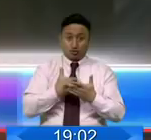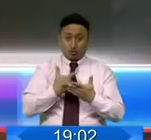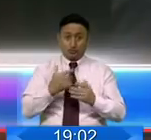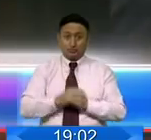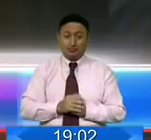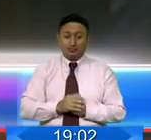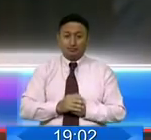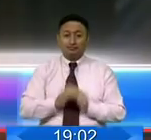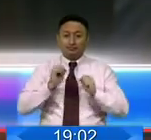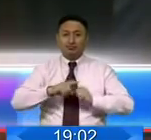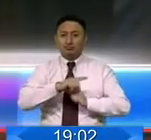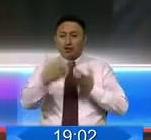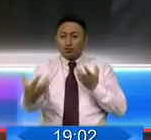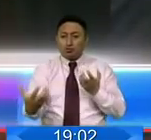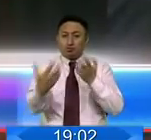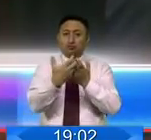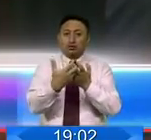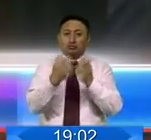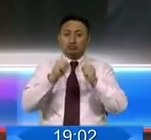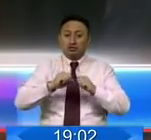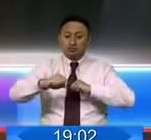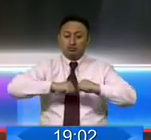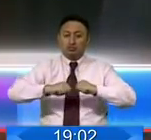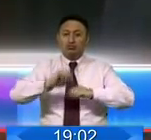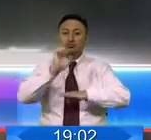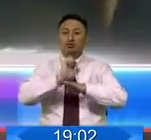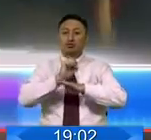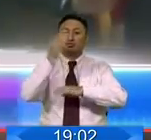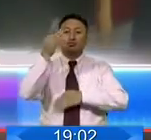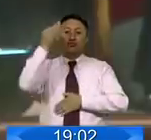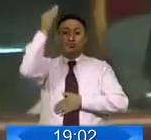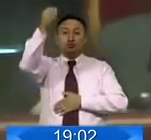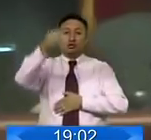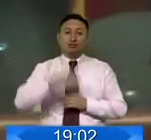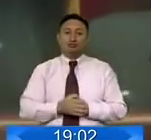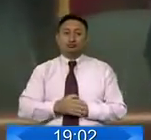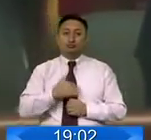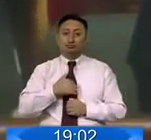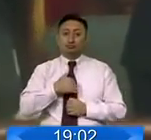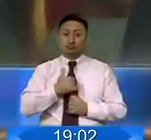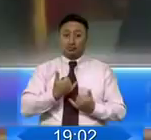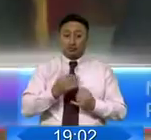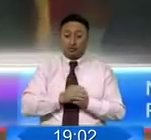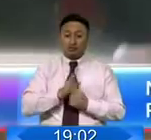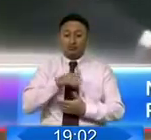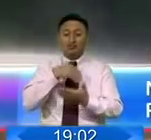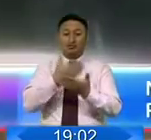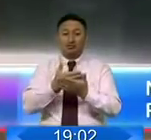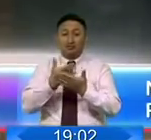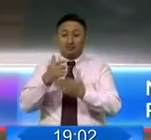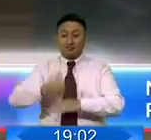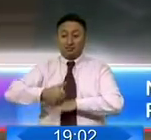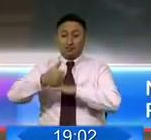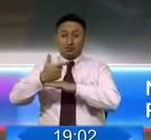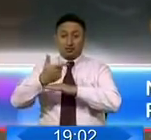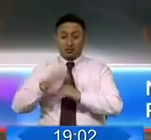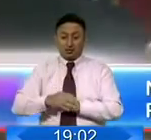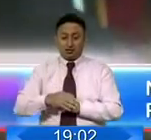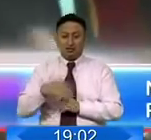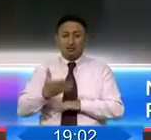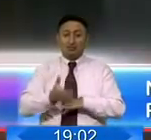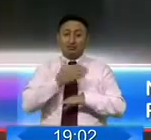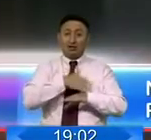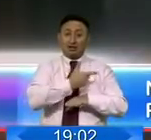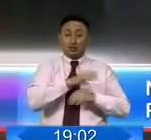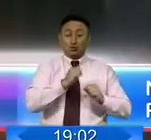para trabajar juntos por el ecuador del futuro que llega a la función pública con gran expectativa y tras un gran sacrificio